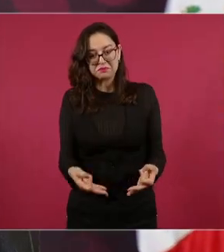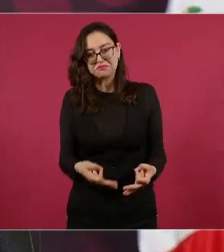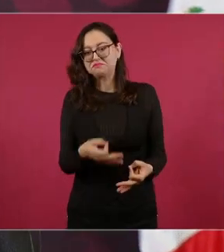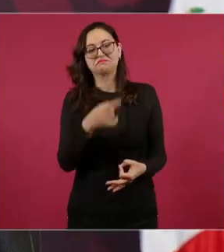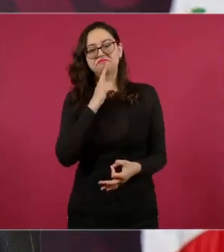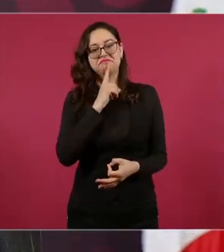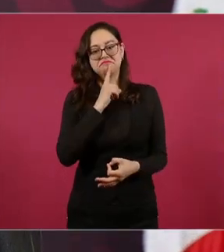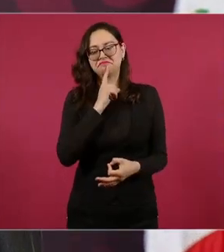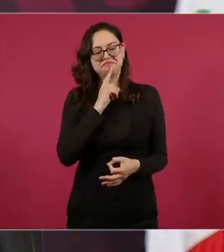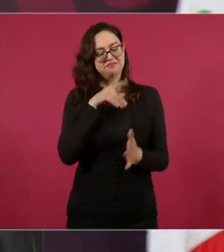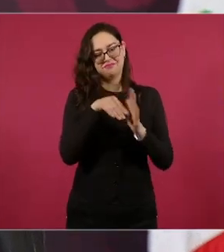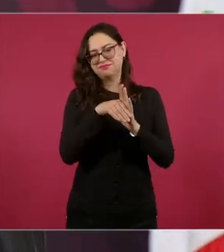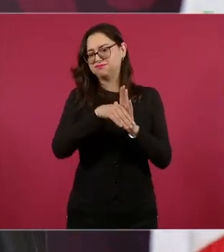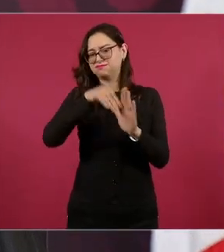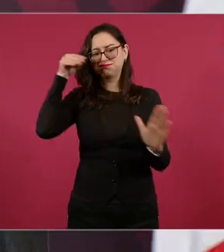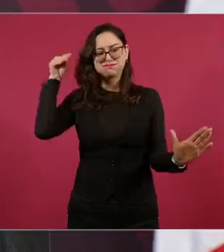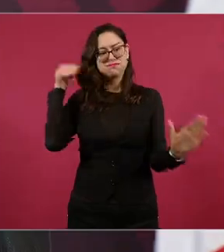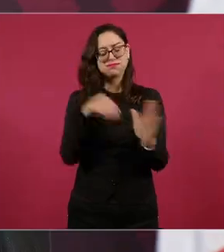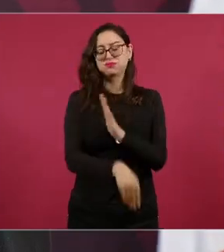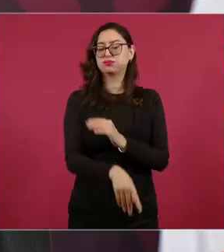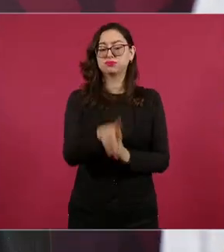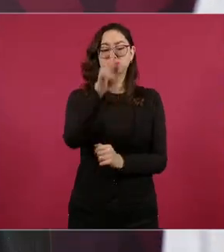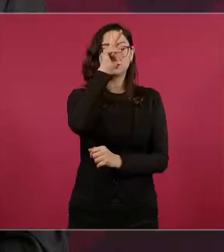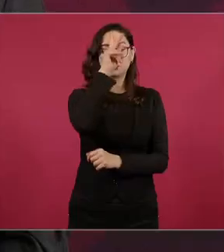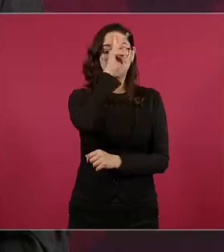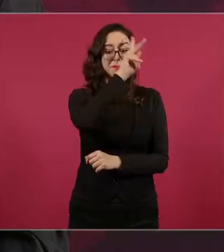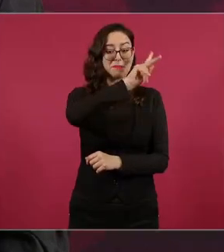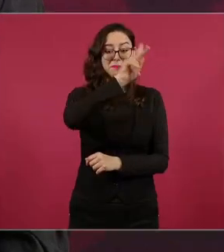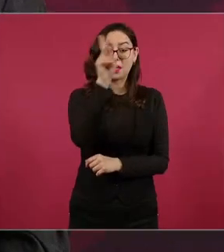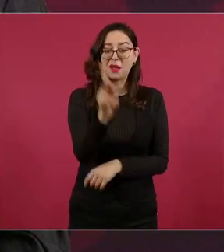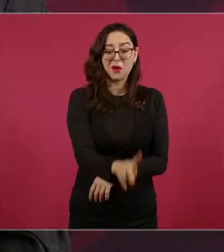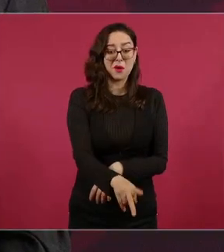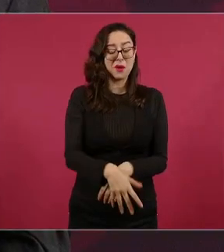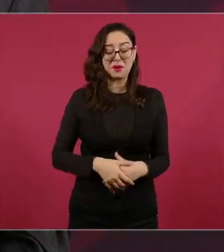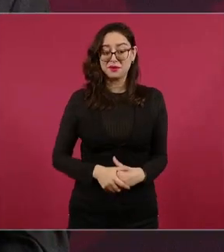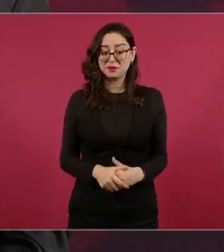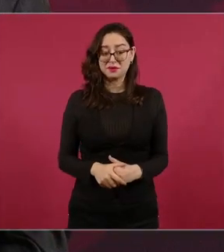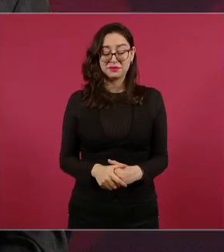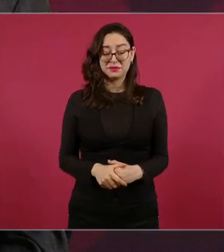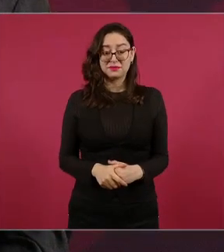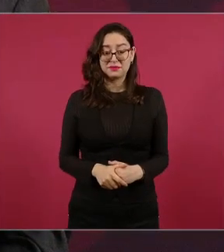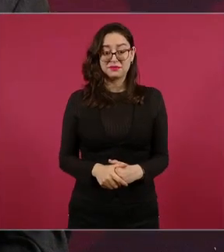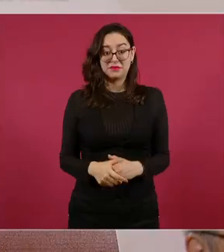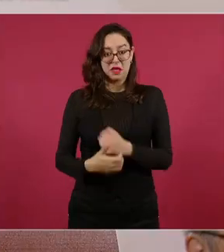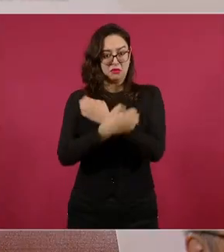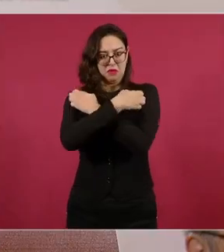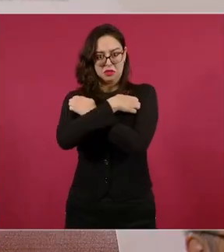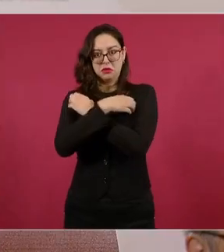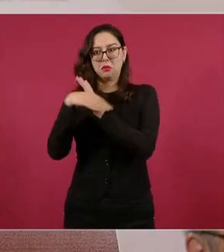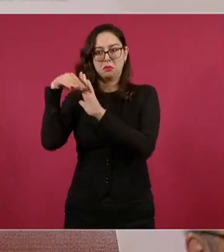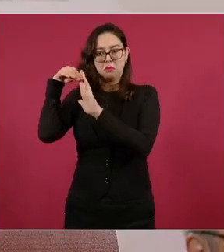que la educación pública.